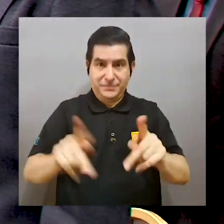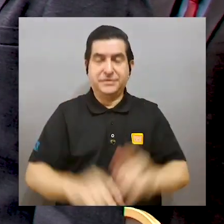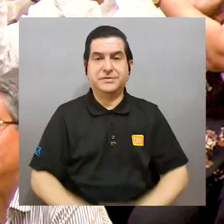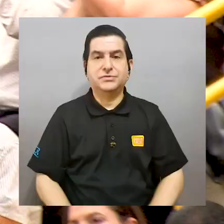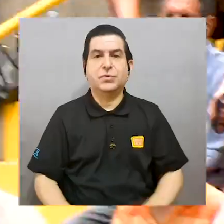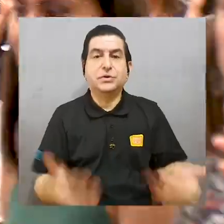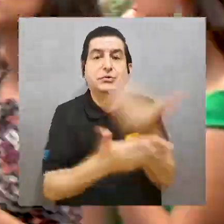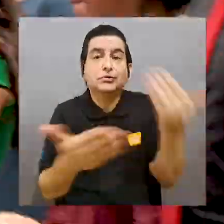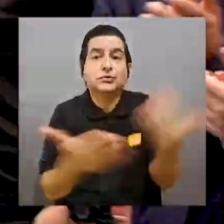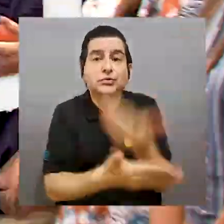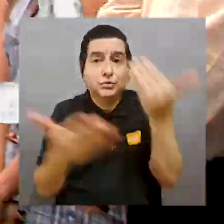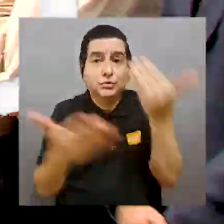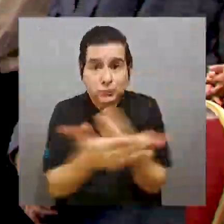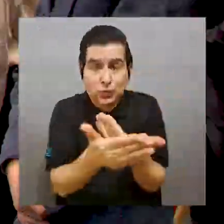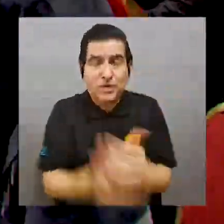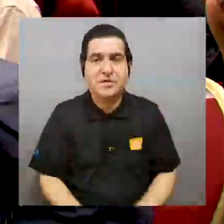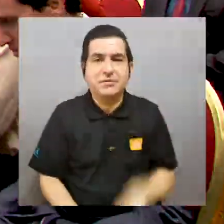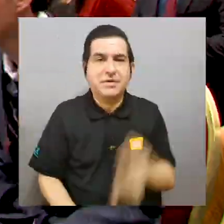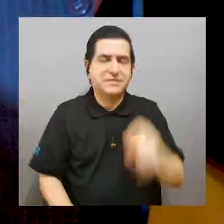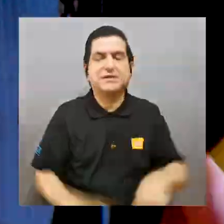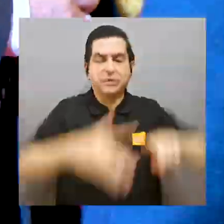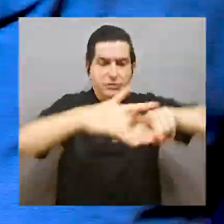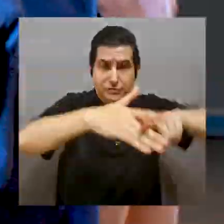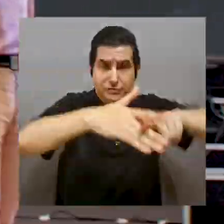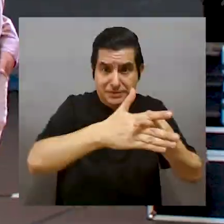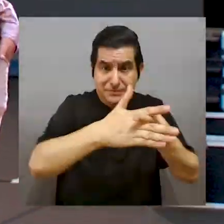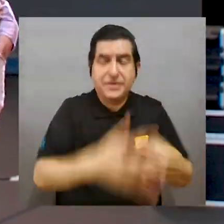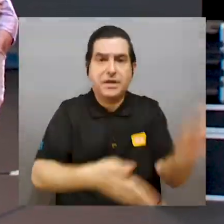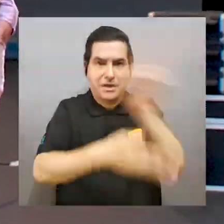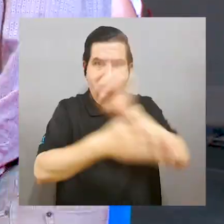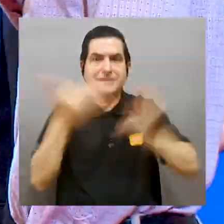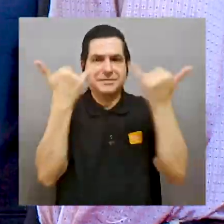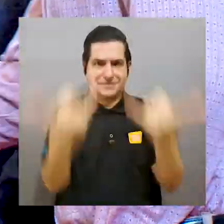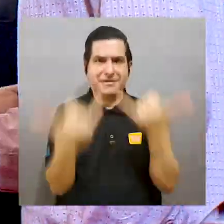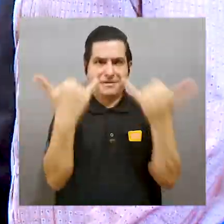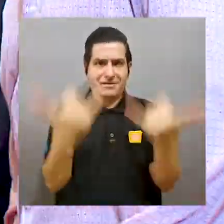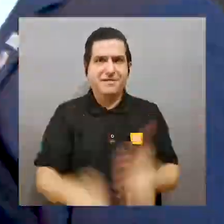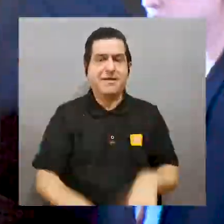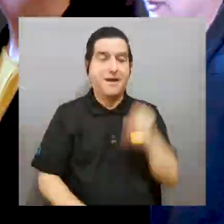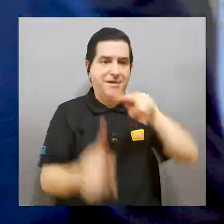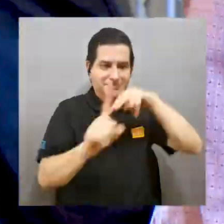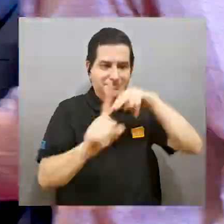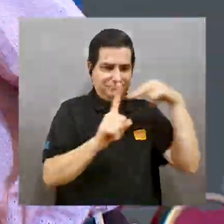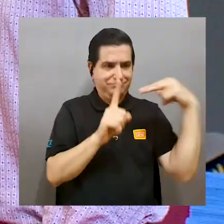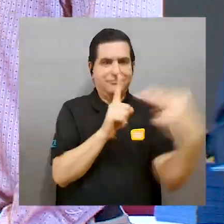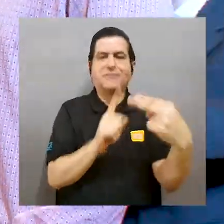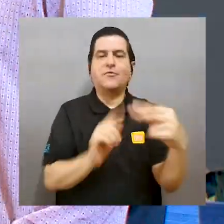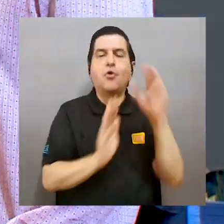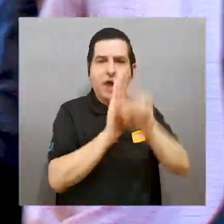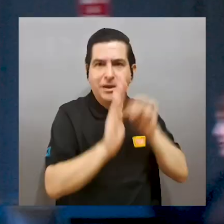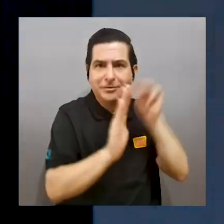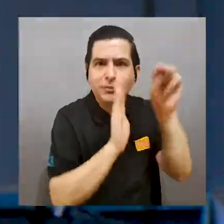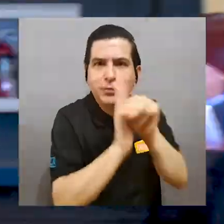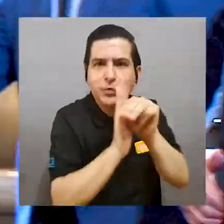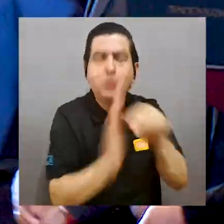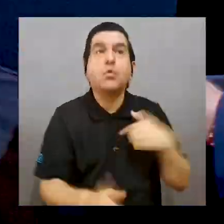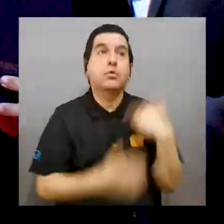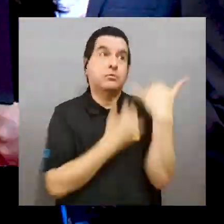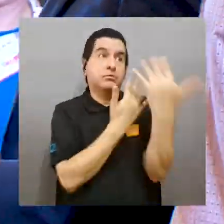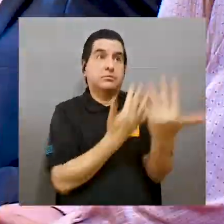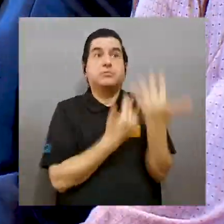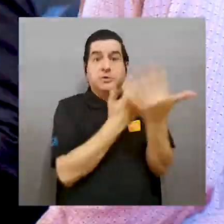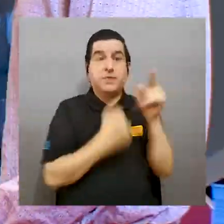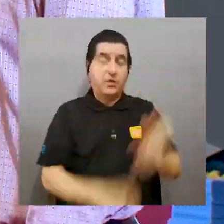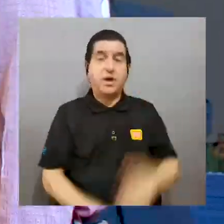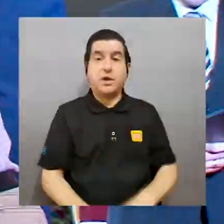que vienen nuevas, ¿verdad? Que están ingresando a la universidad y que ya está este enfoque curricular, entonces yo